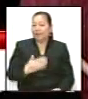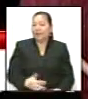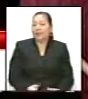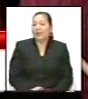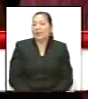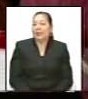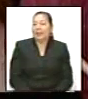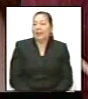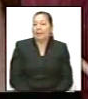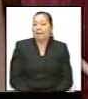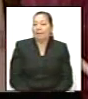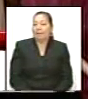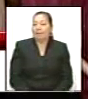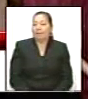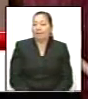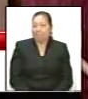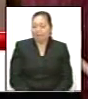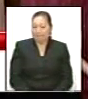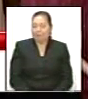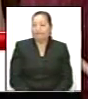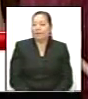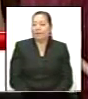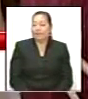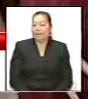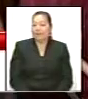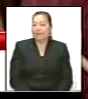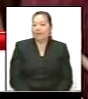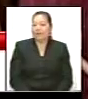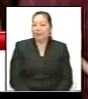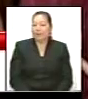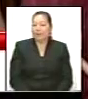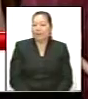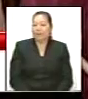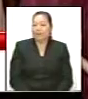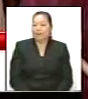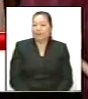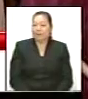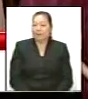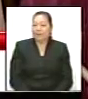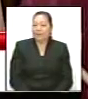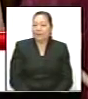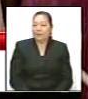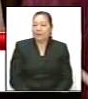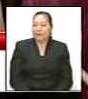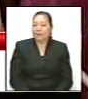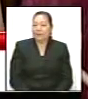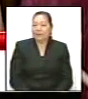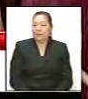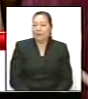presidente. Gracias. Hace usted la palabra la señora congresista Gladys Salgado.